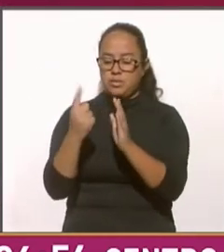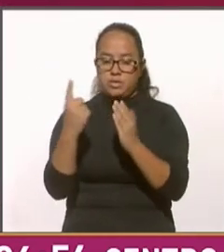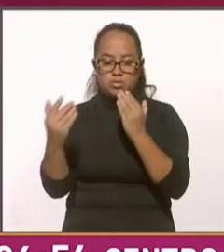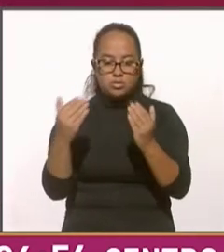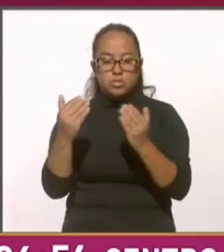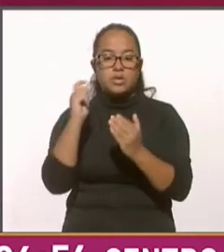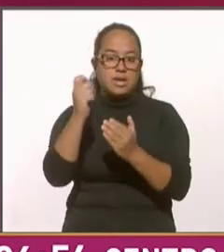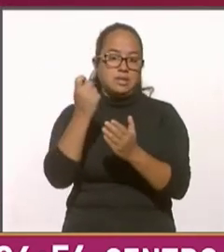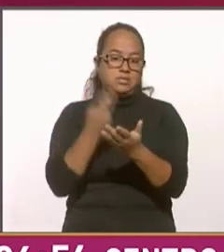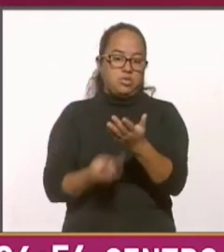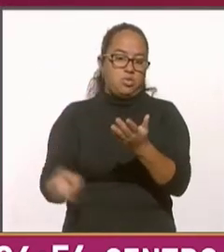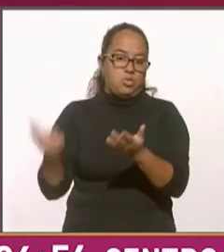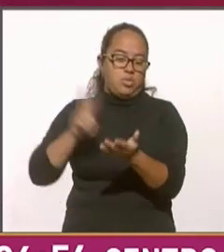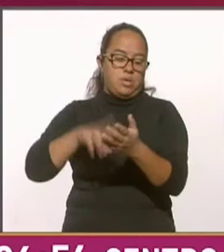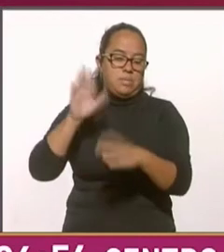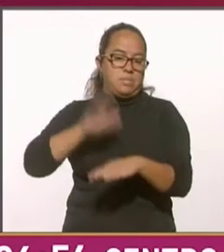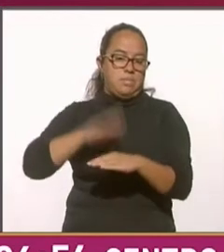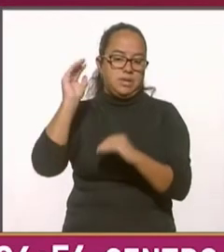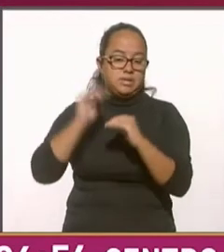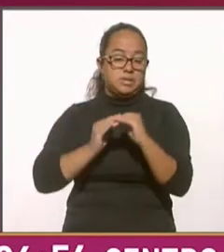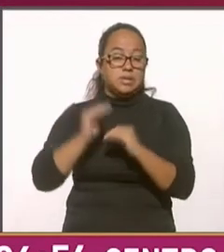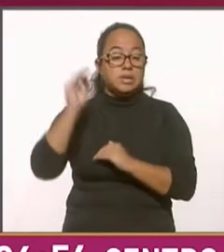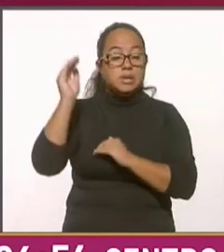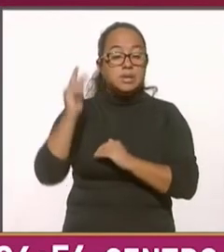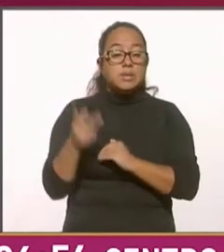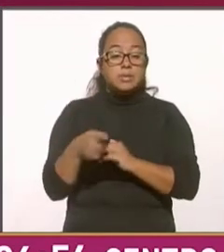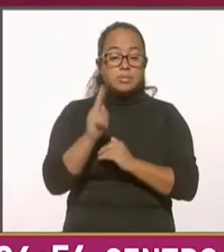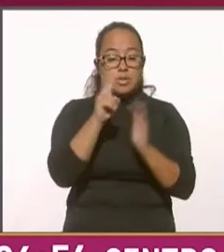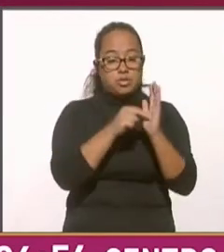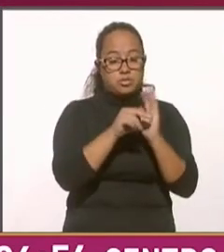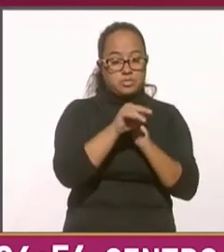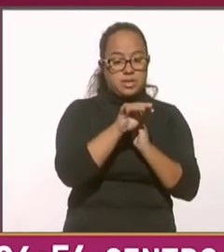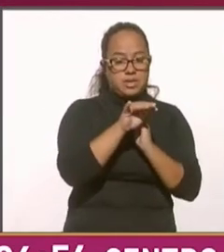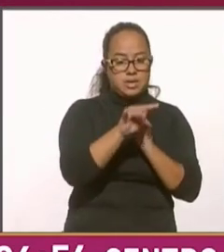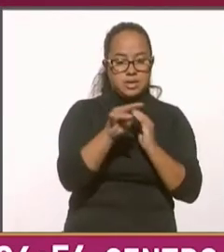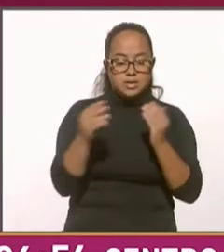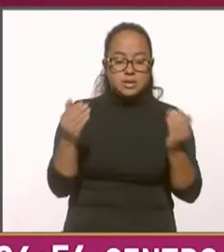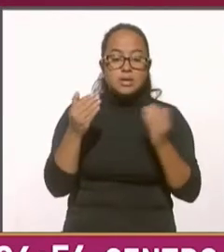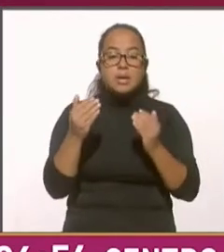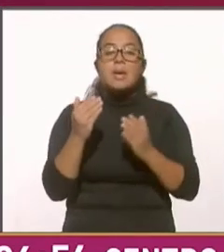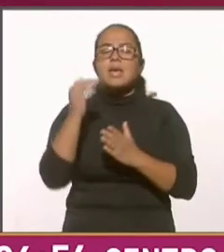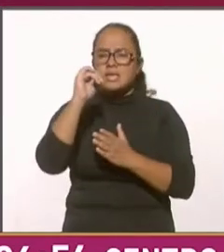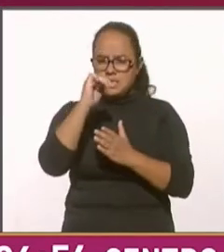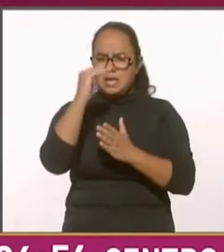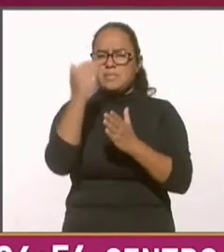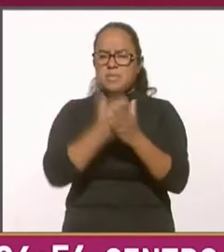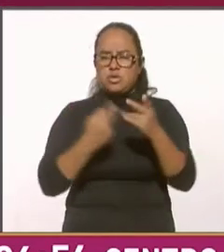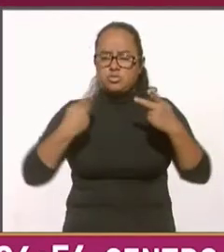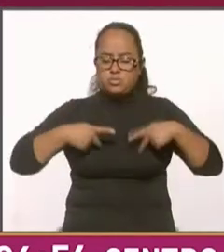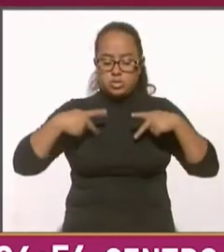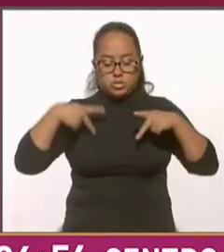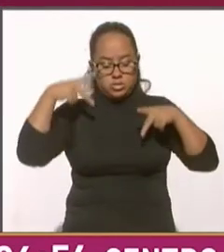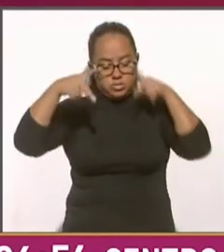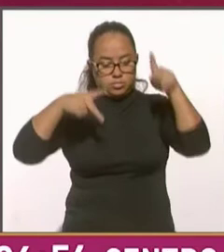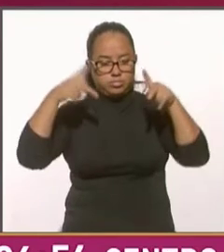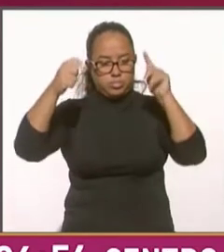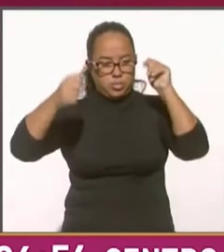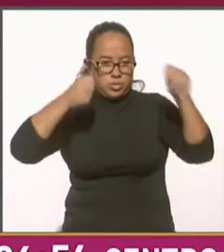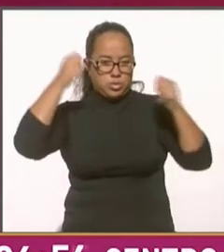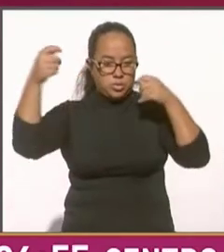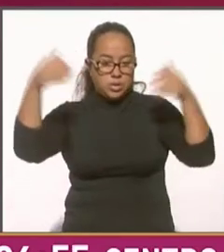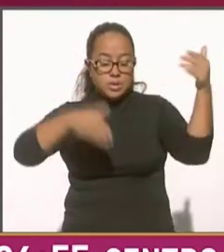doble, pero ve respecto al 19. No obstante que hubo menos turistas, los ingresos